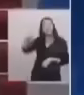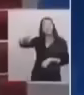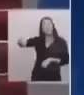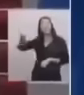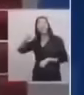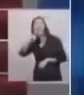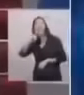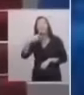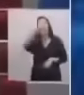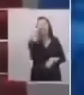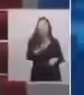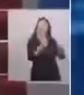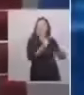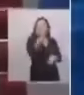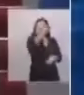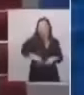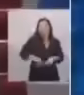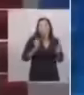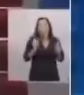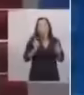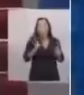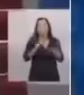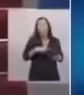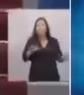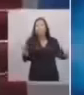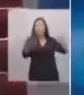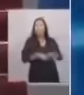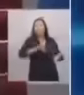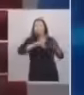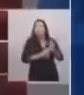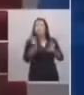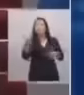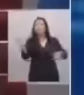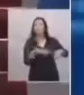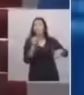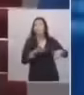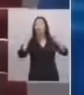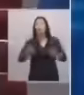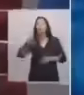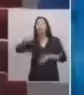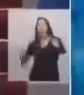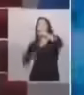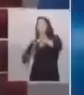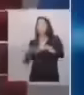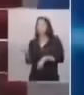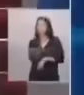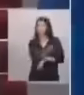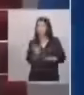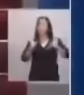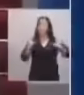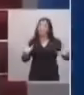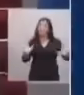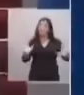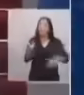esperar la la energía viene las tarifas vienen retrasadas que nos quieren convencer que entremos con alegría al matadero